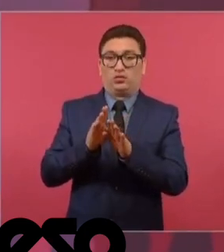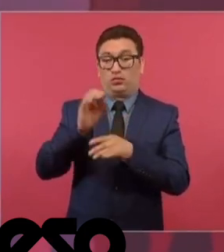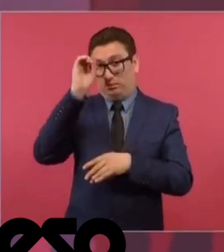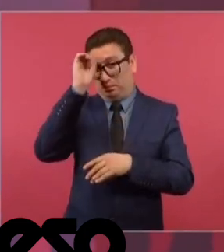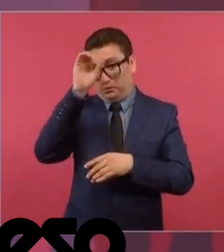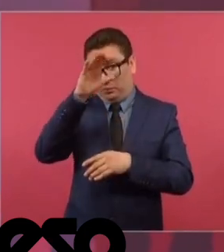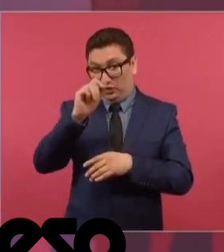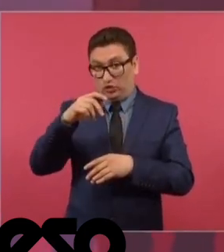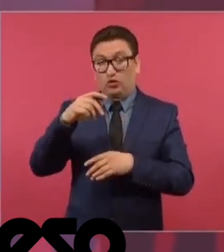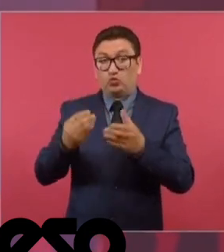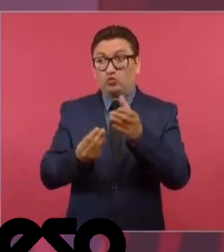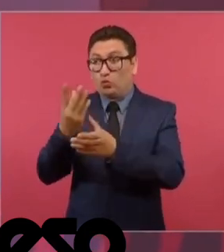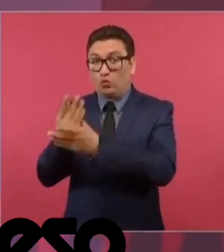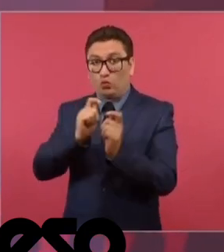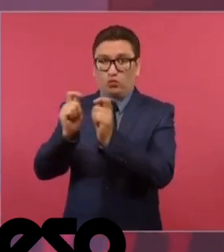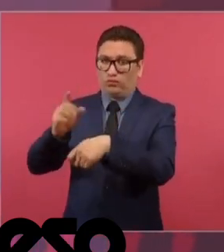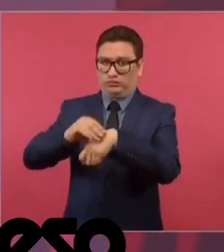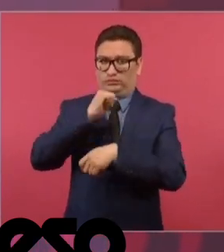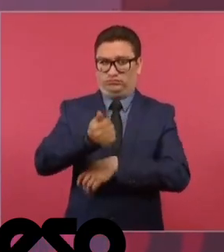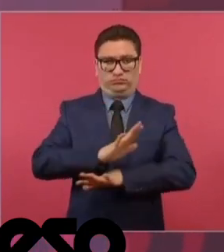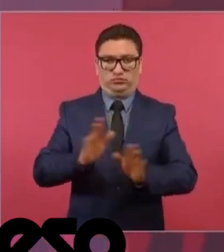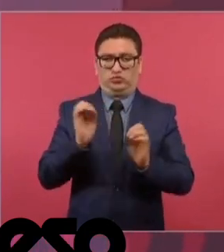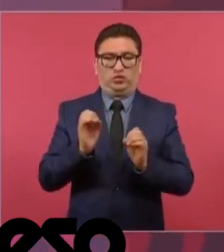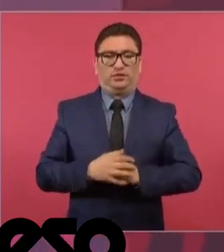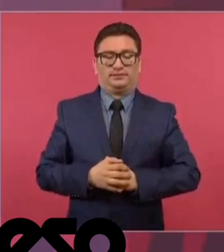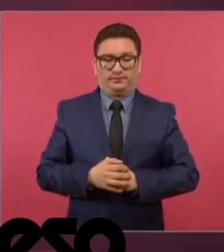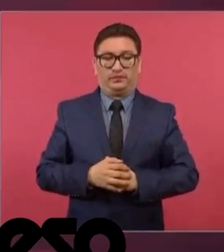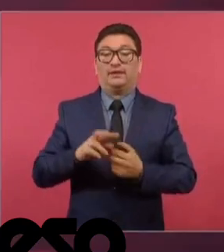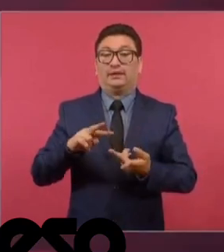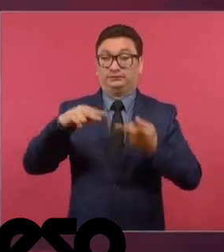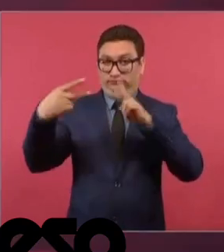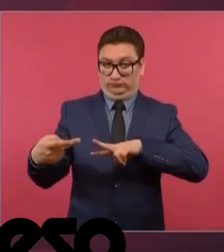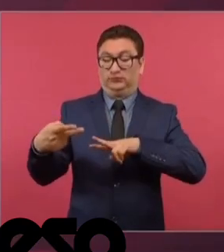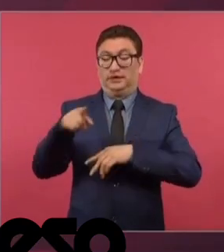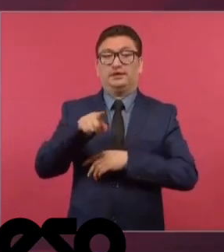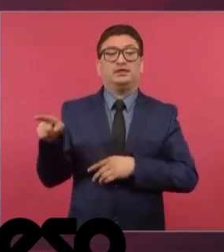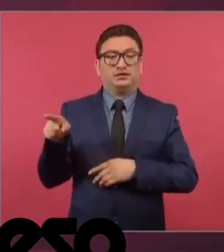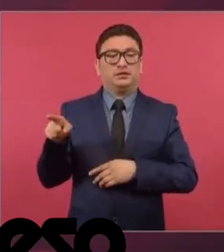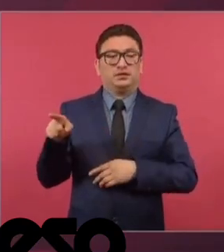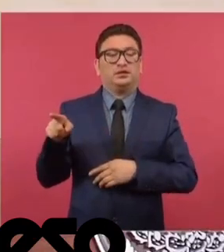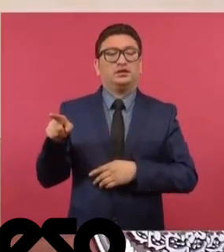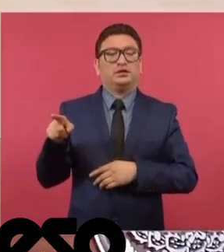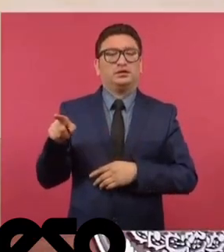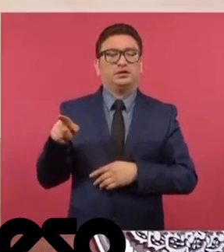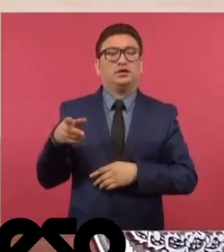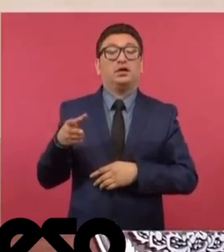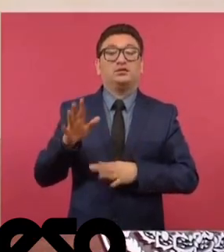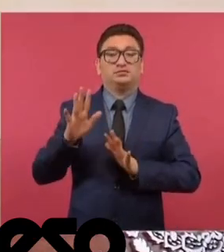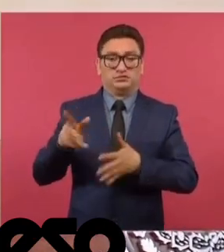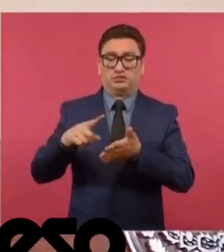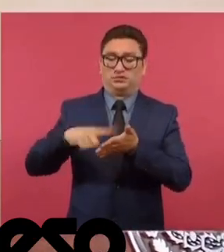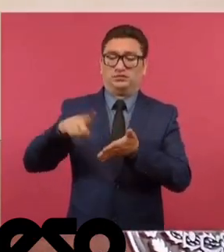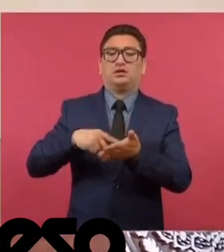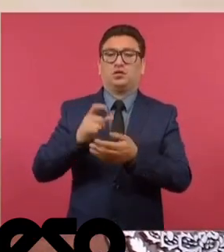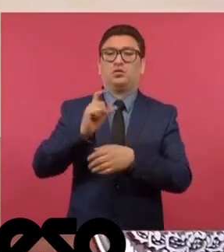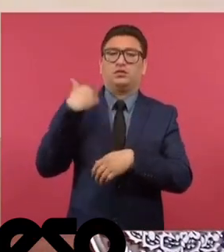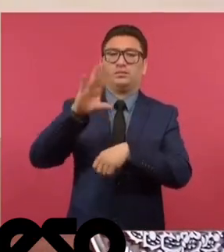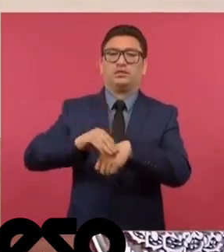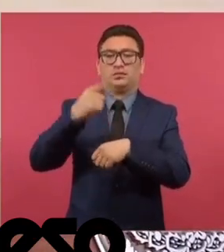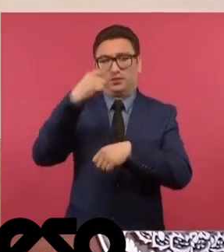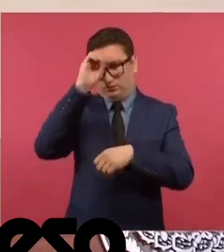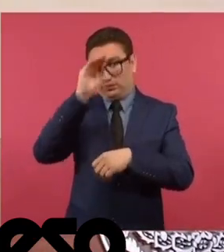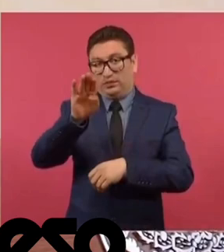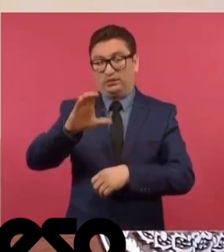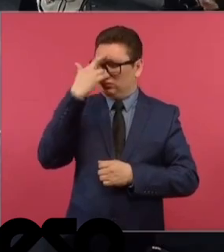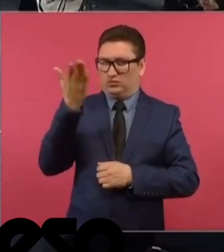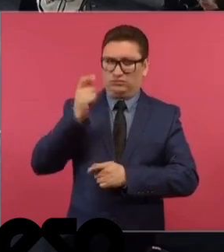mina nueva autorizada. Al contrario, se impidió, se canceló el permiso para una mina en